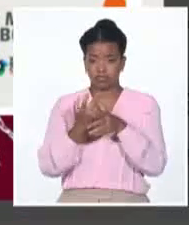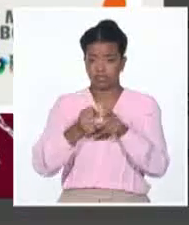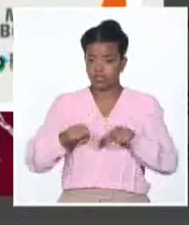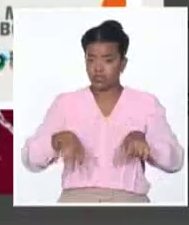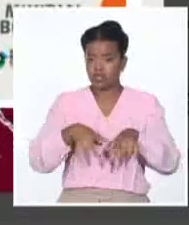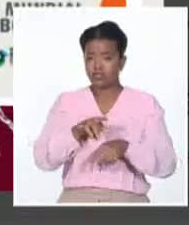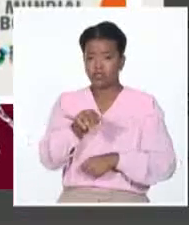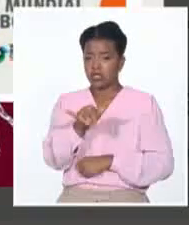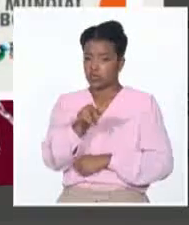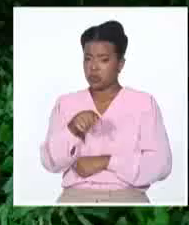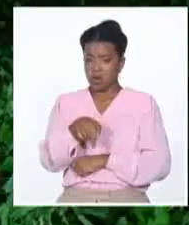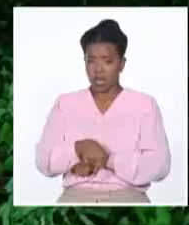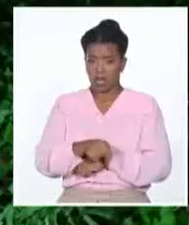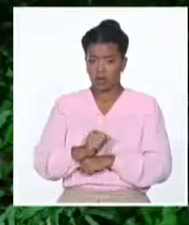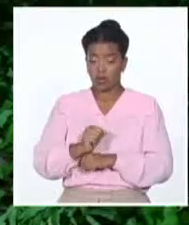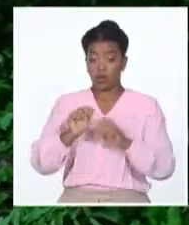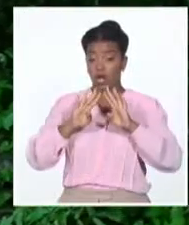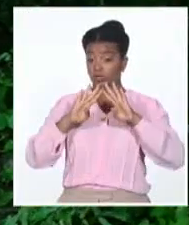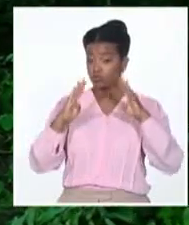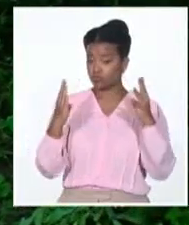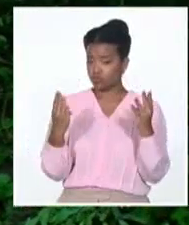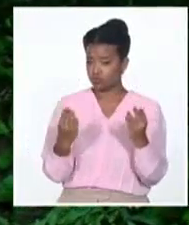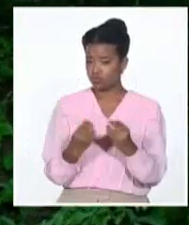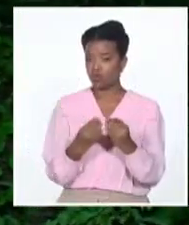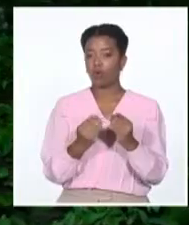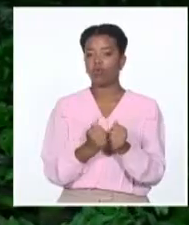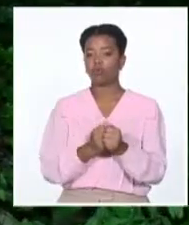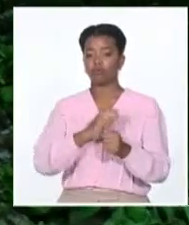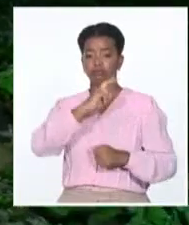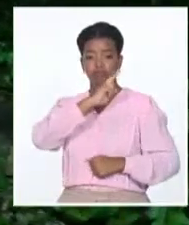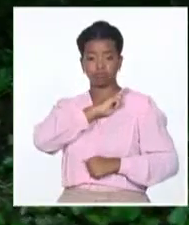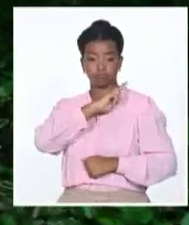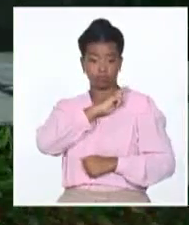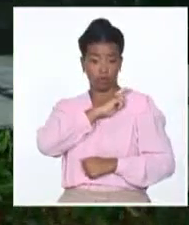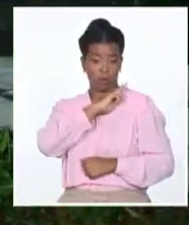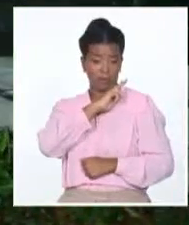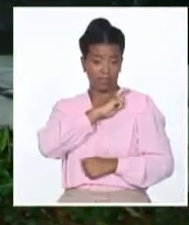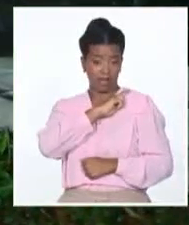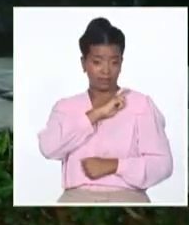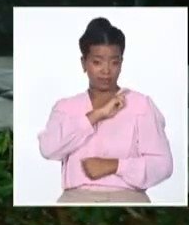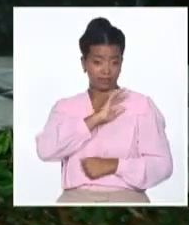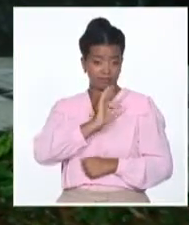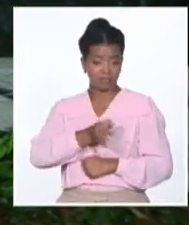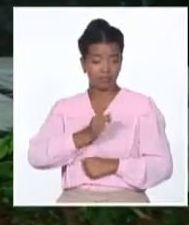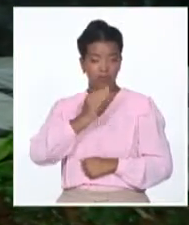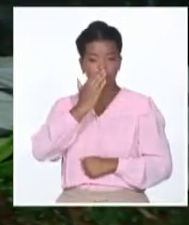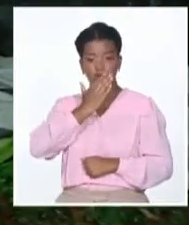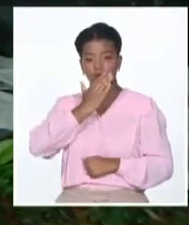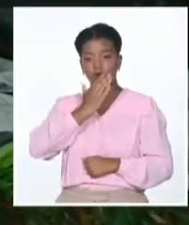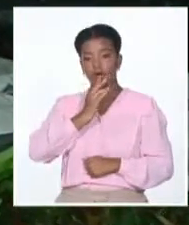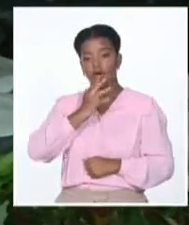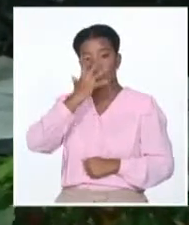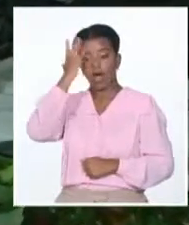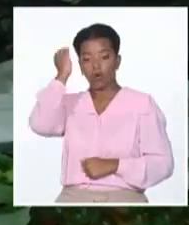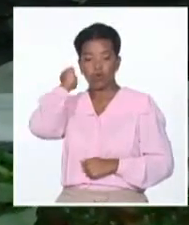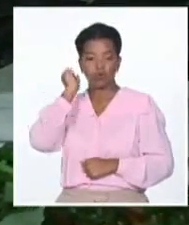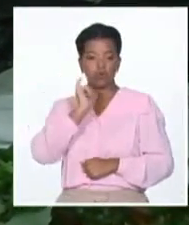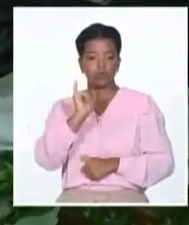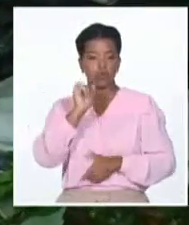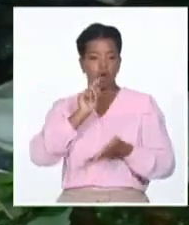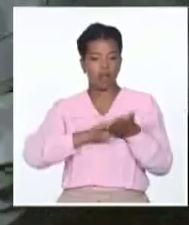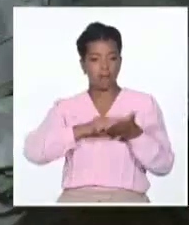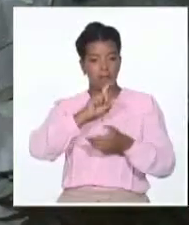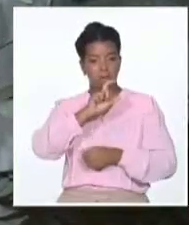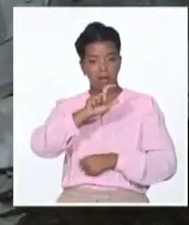a las actuales y entre todos, encabezados por nuestro comandante en jefe, el general de ejército y nuestro partido, convirtieron